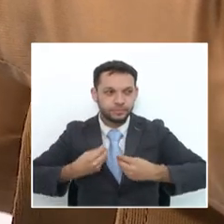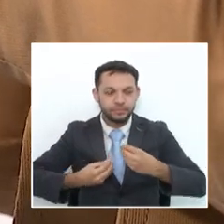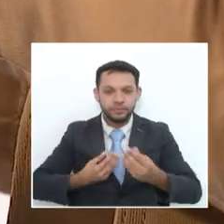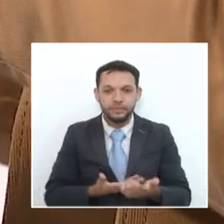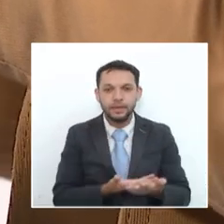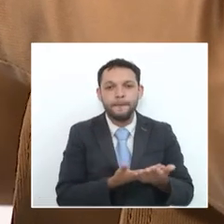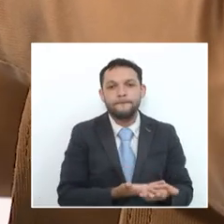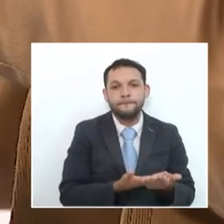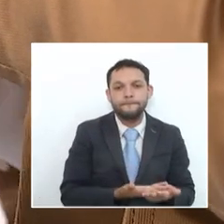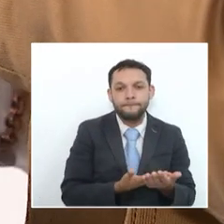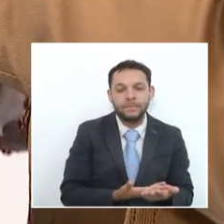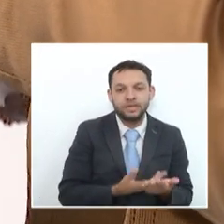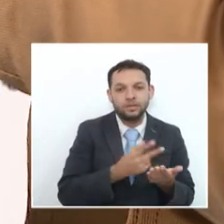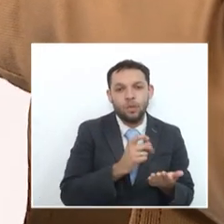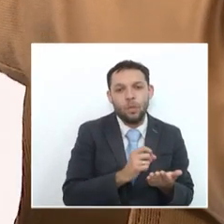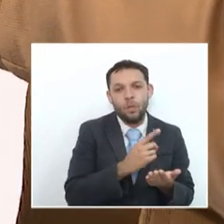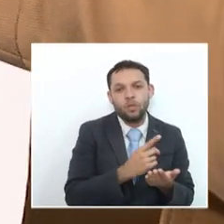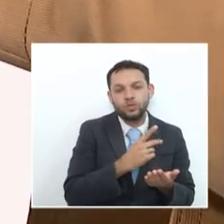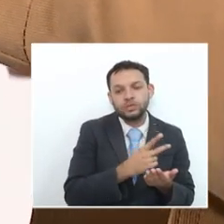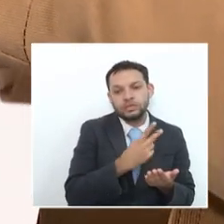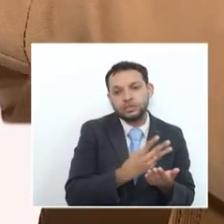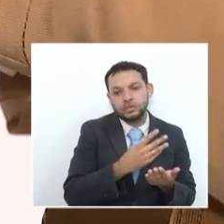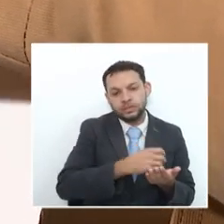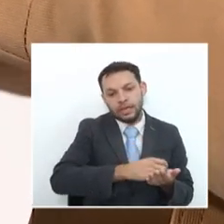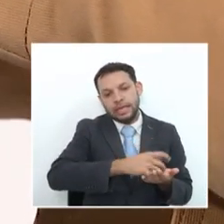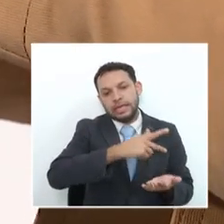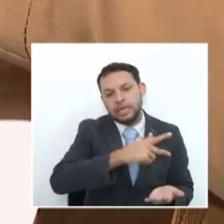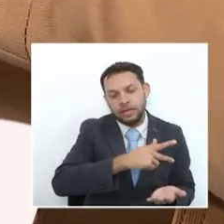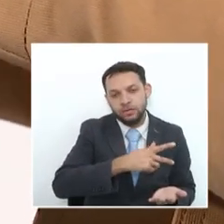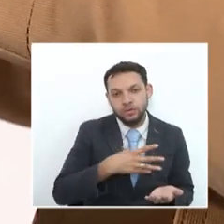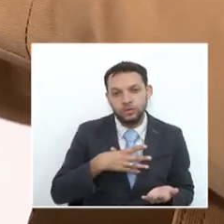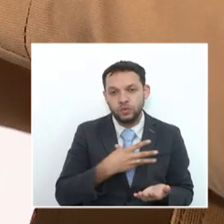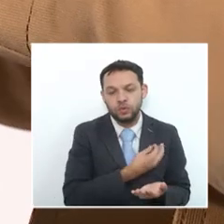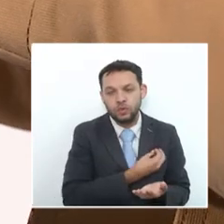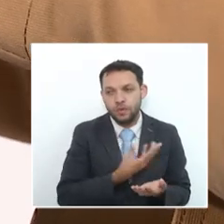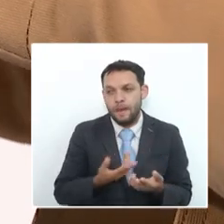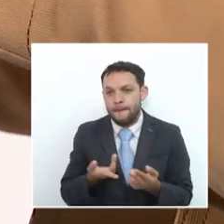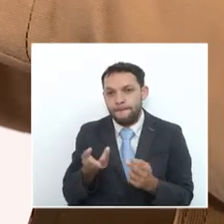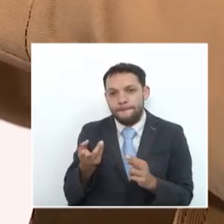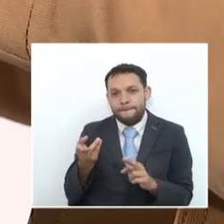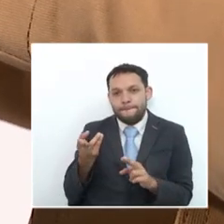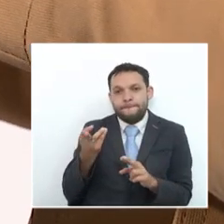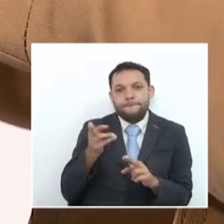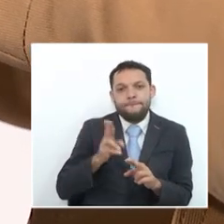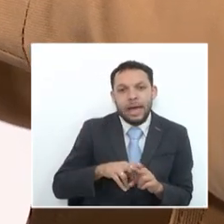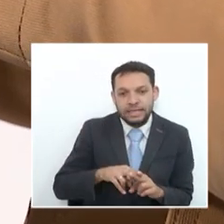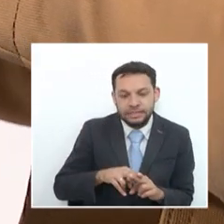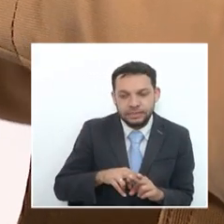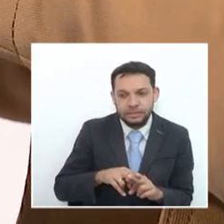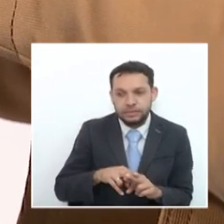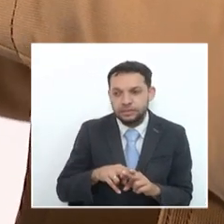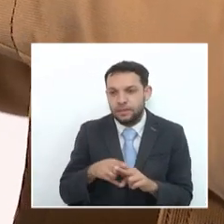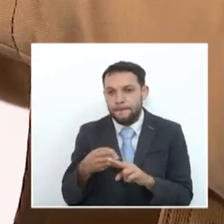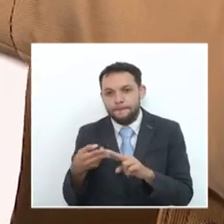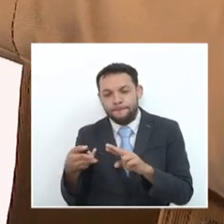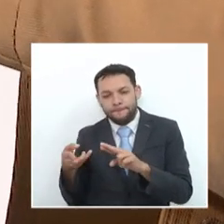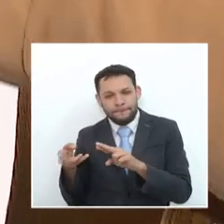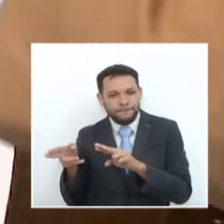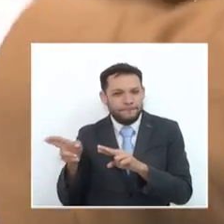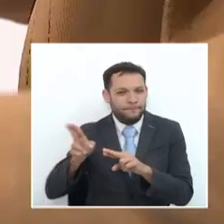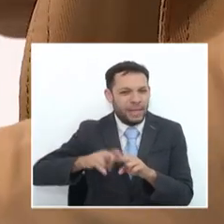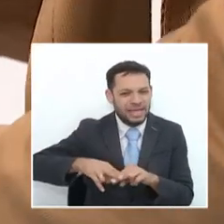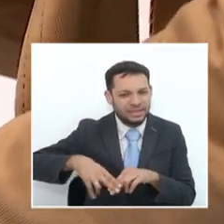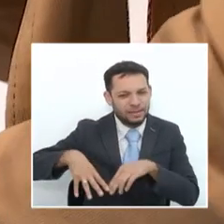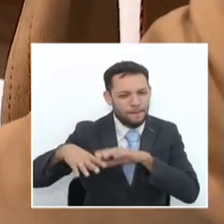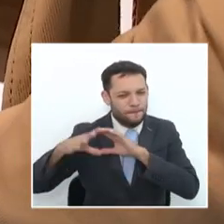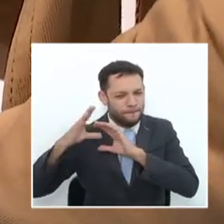kilos. Pero, si yo a este amortiguador que se llama cartílago le pongo sobrepeso